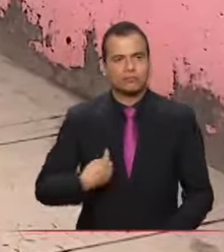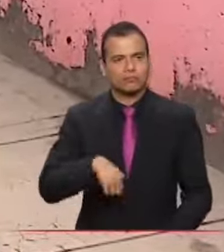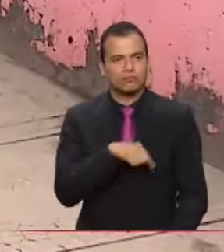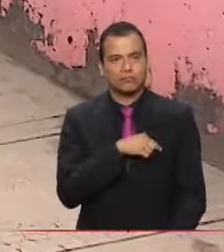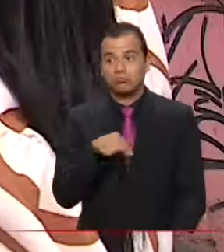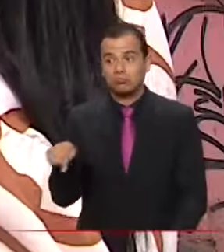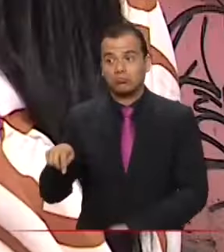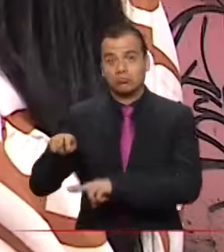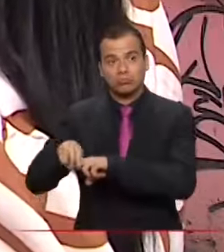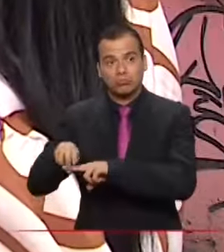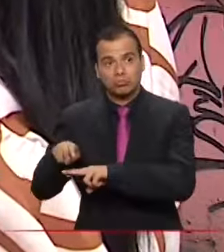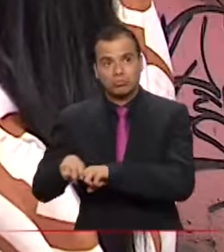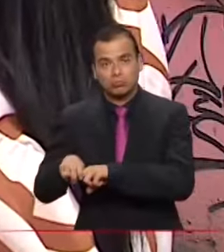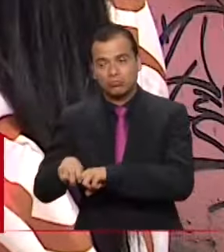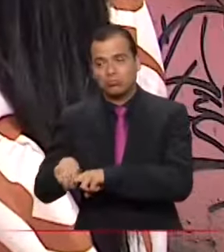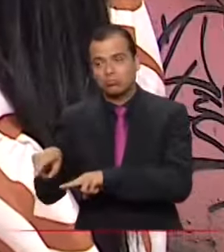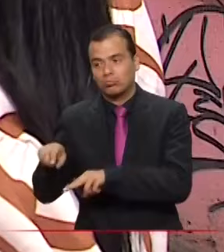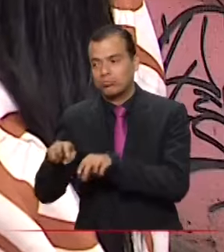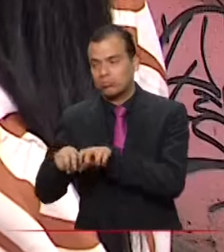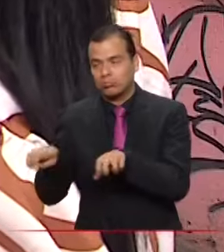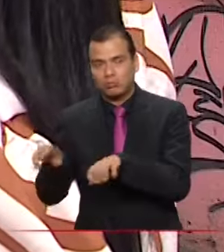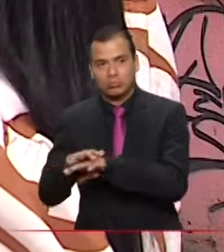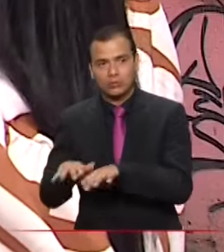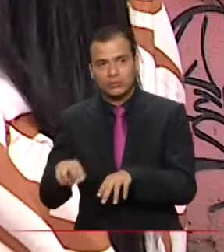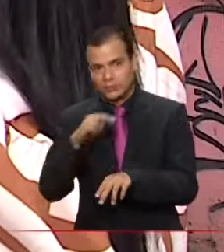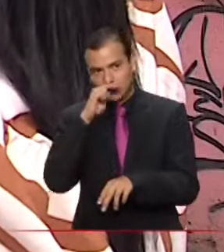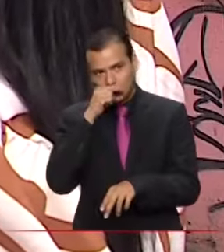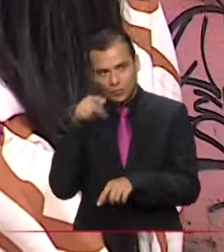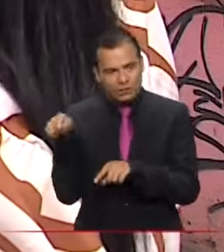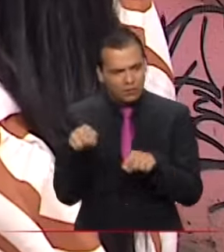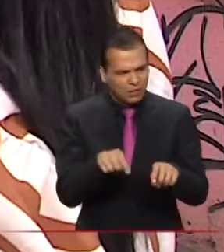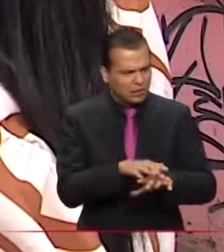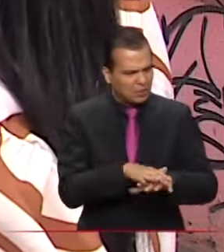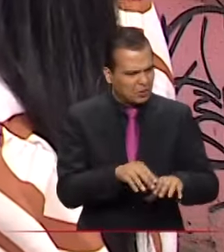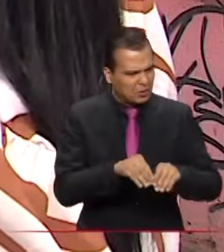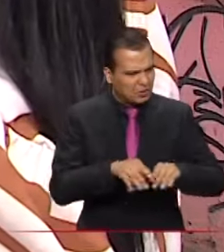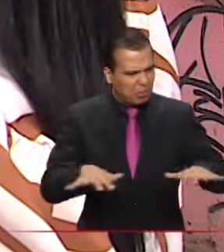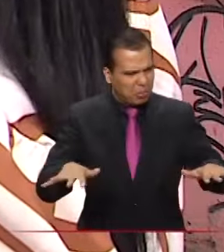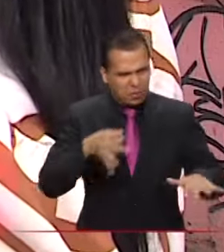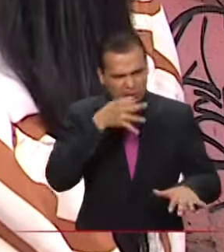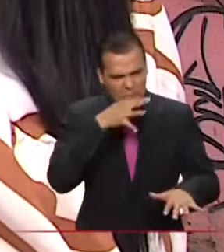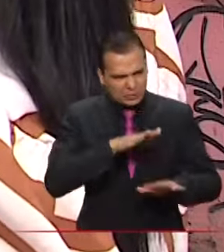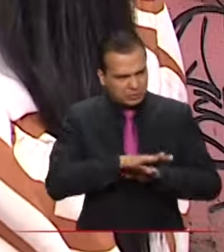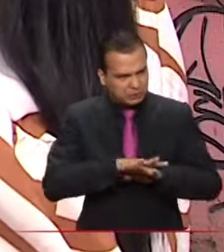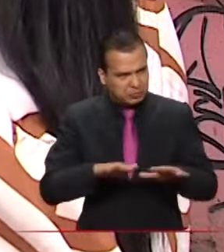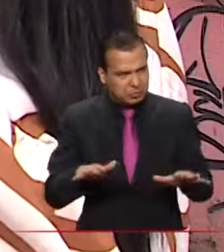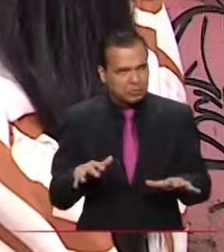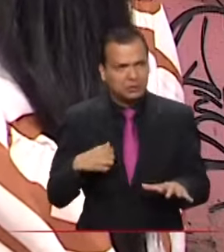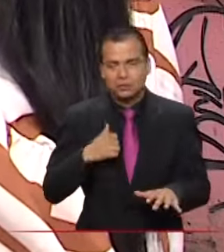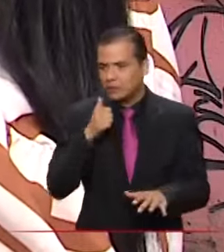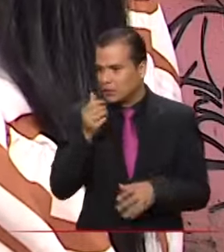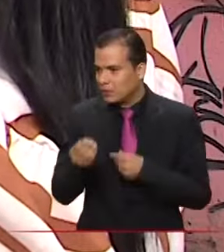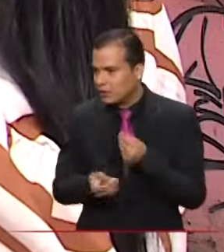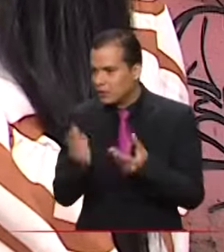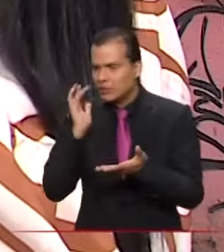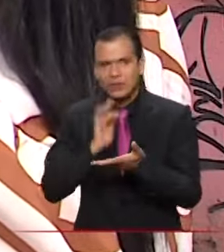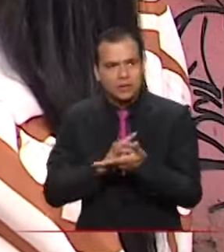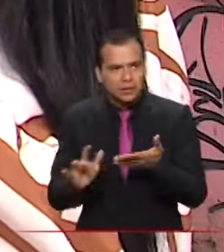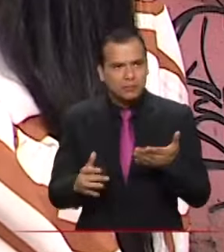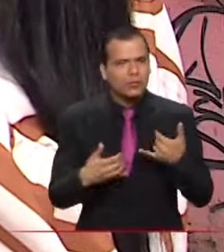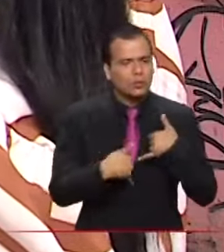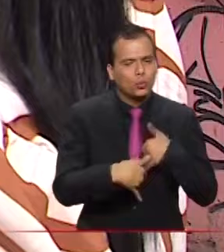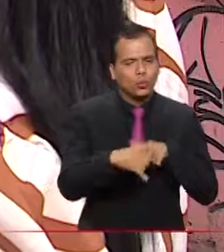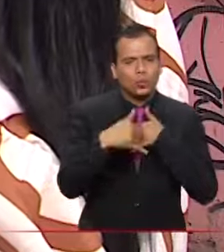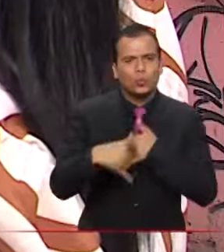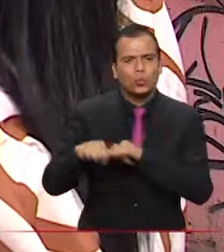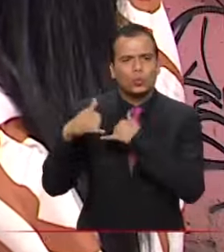y uno de los niños subió acá y entonces se ensució porque esto estaba demasiado horrible y el siguiente día vinimos a recuperar esto, empezamos a limpiar